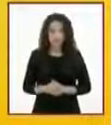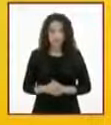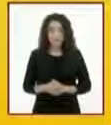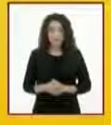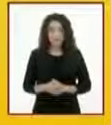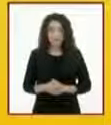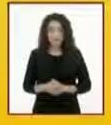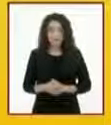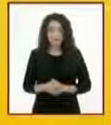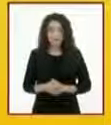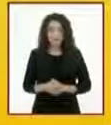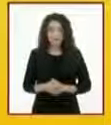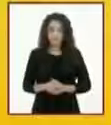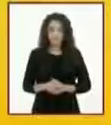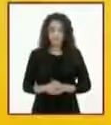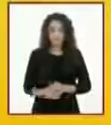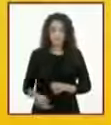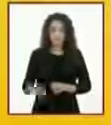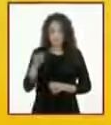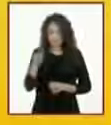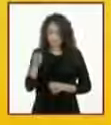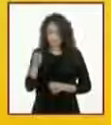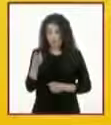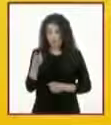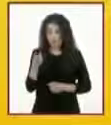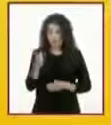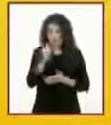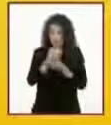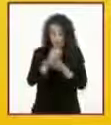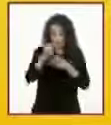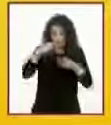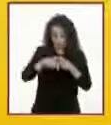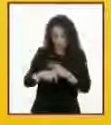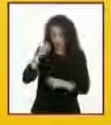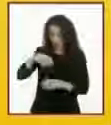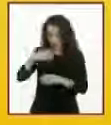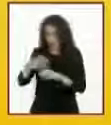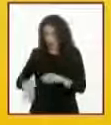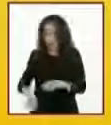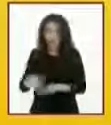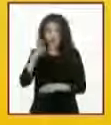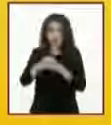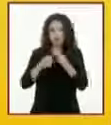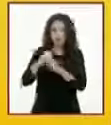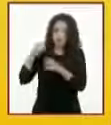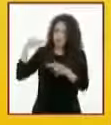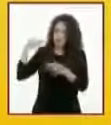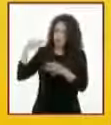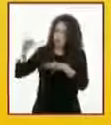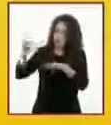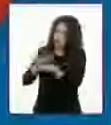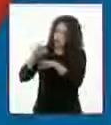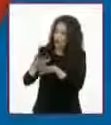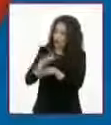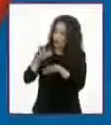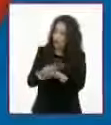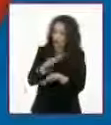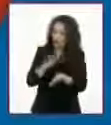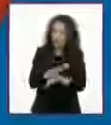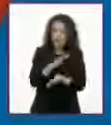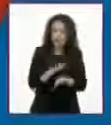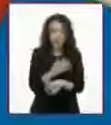Las fórmulas de cortesía de entrada y despedida han cambiado a través del tiempo y han dado paso a otras nuevas.